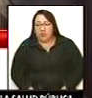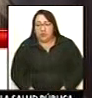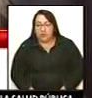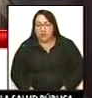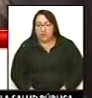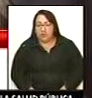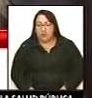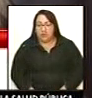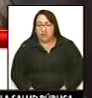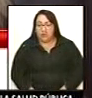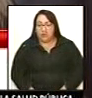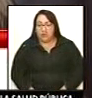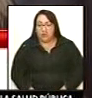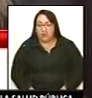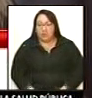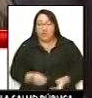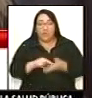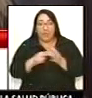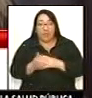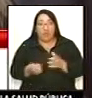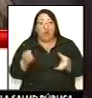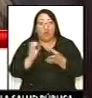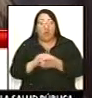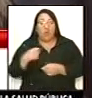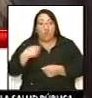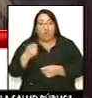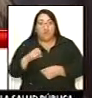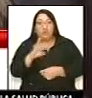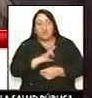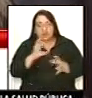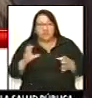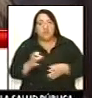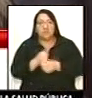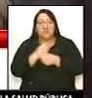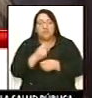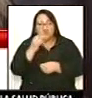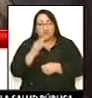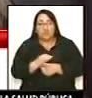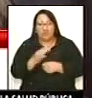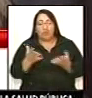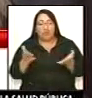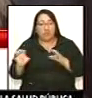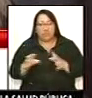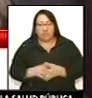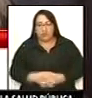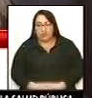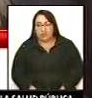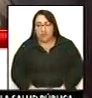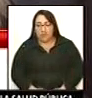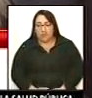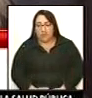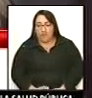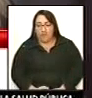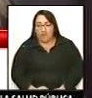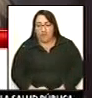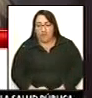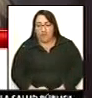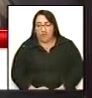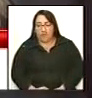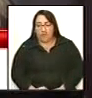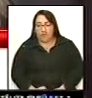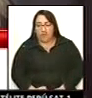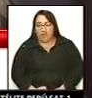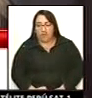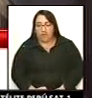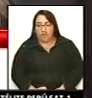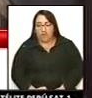porque eso va a implicar que finalmente los jueces y fiscales tomen las decisiones de acuerdo a la legislación. Nada más, Presidenta,